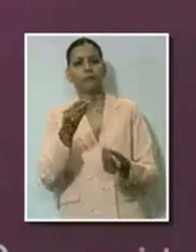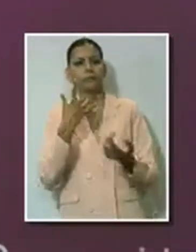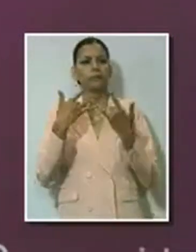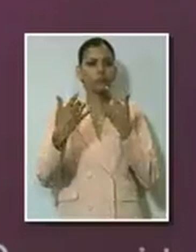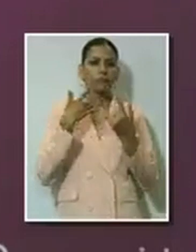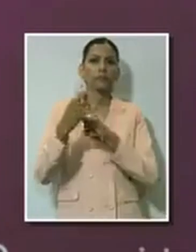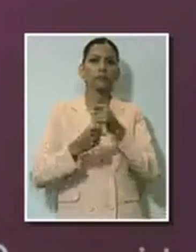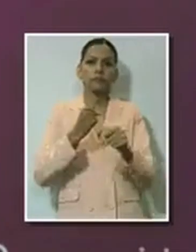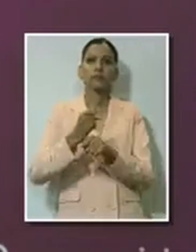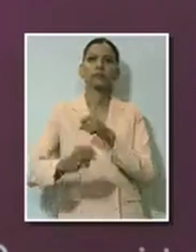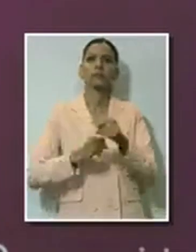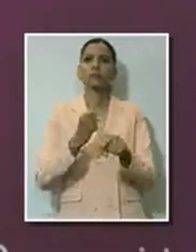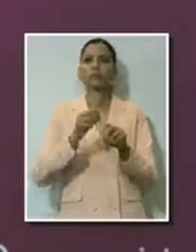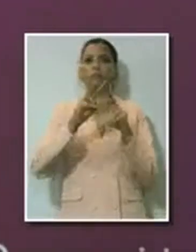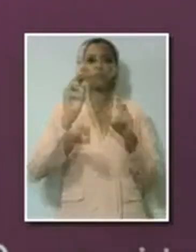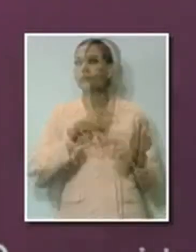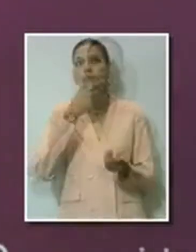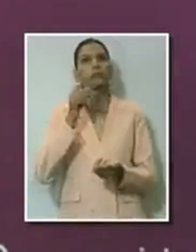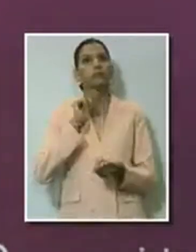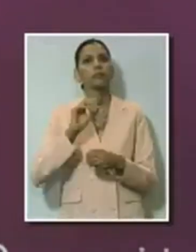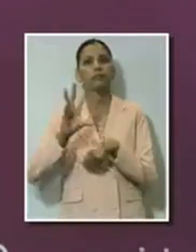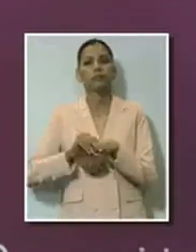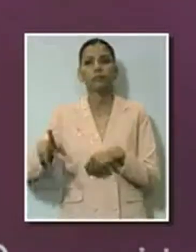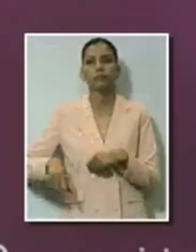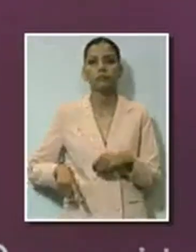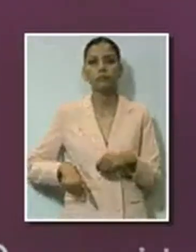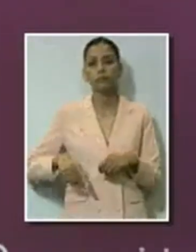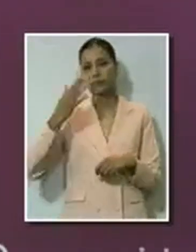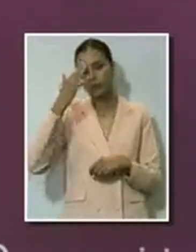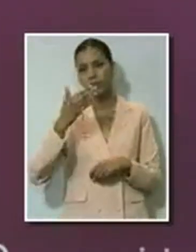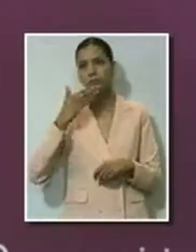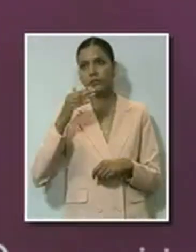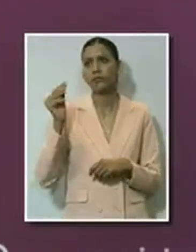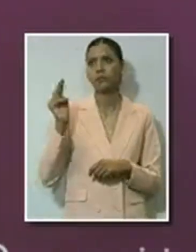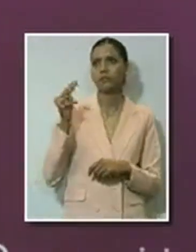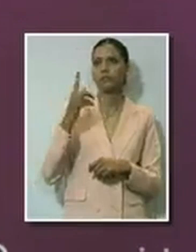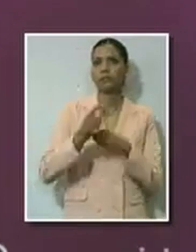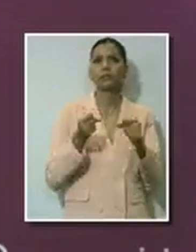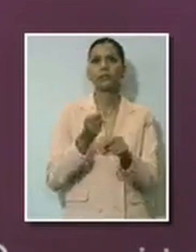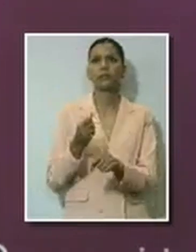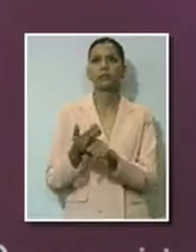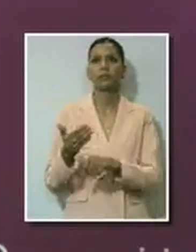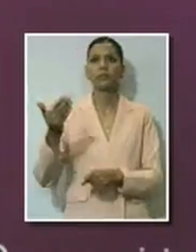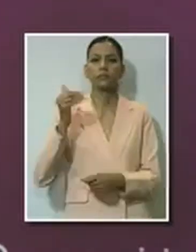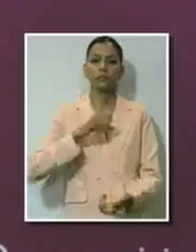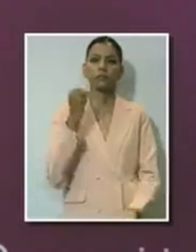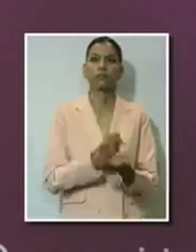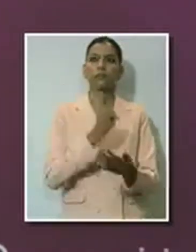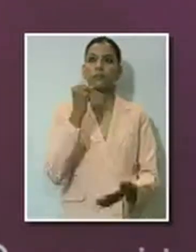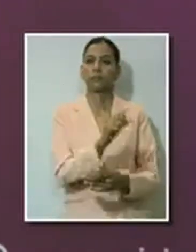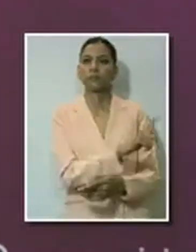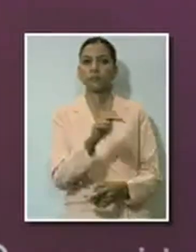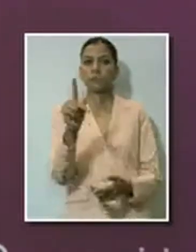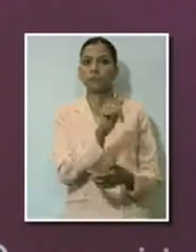% del total de cada viaje realizado a un fondo especial que le permitirá a Michoacán desarrollar proyectos que mejoren